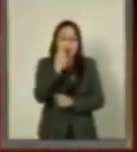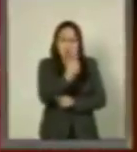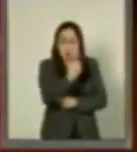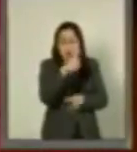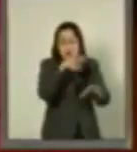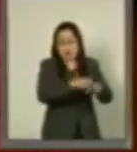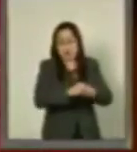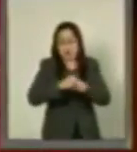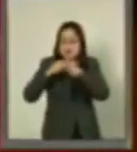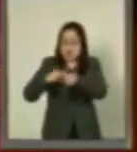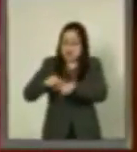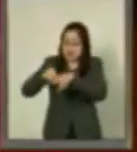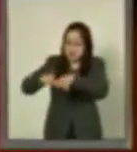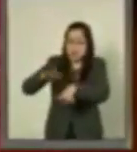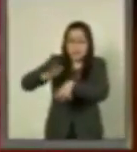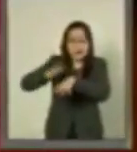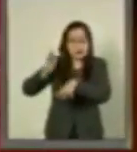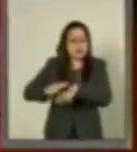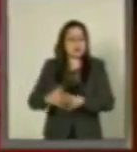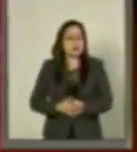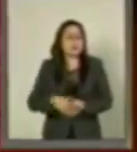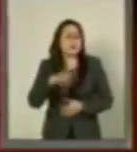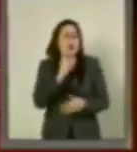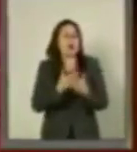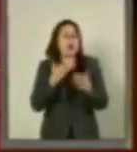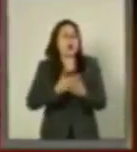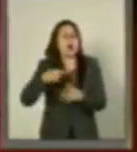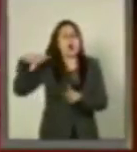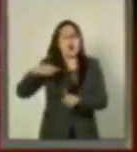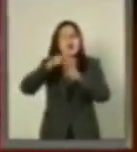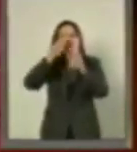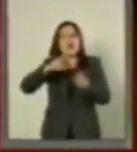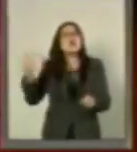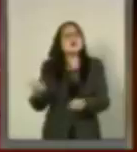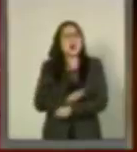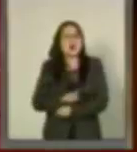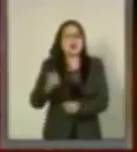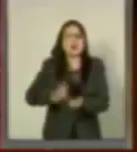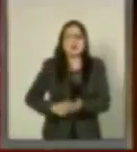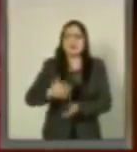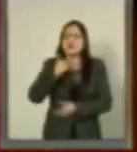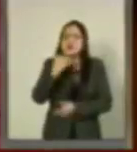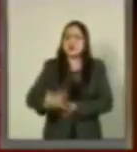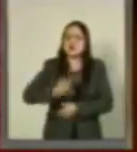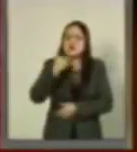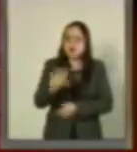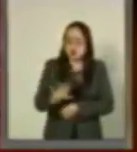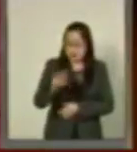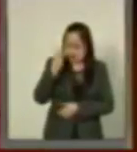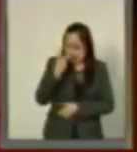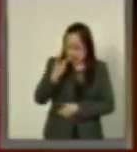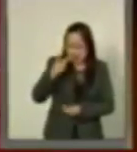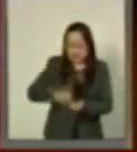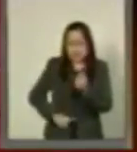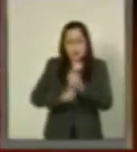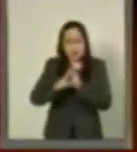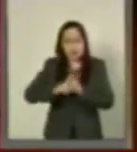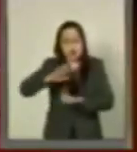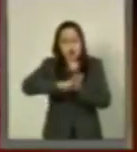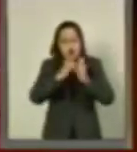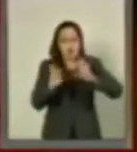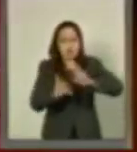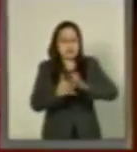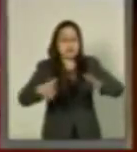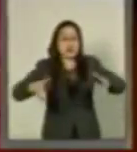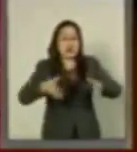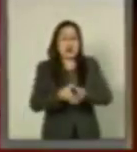sigue. Y una de las situaciones que sucede es por la corrupción, el contubernio entre